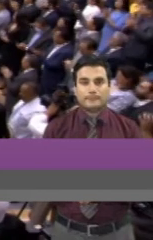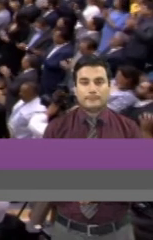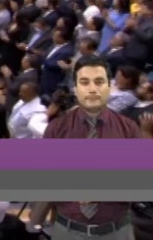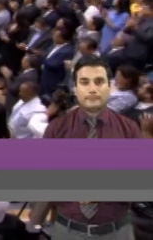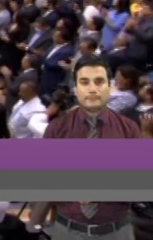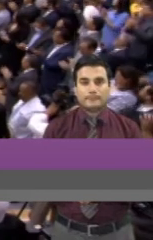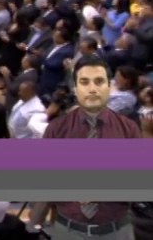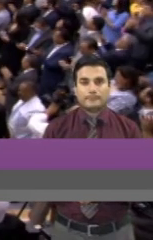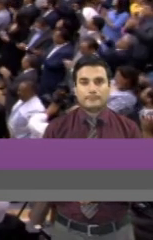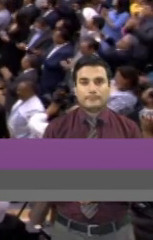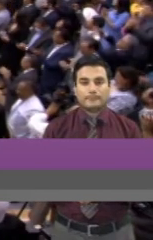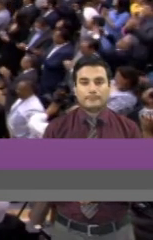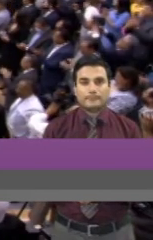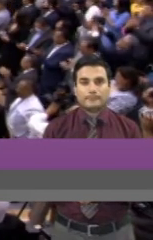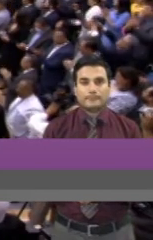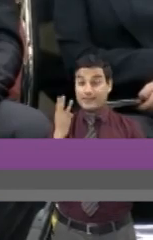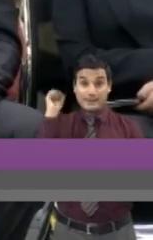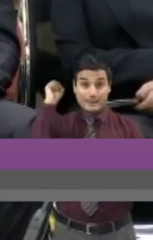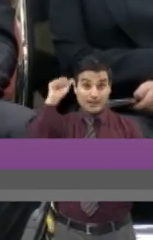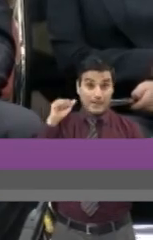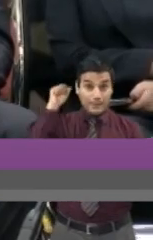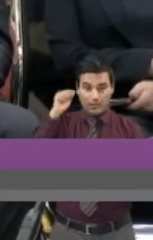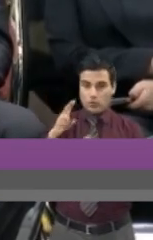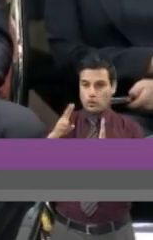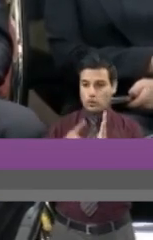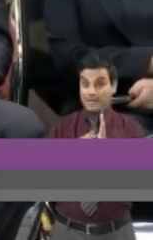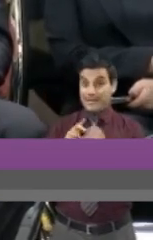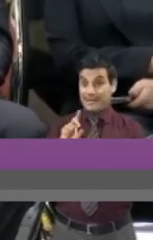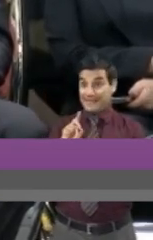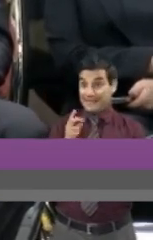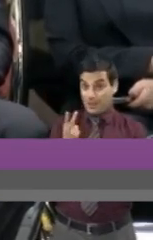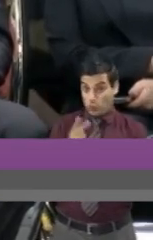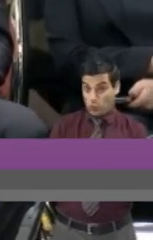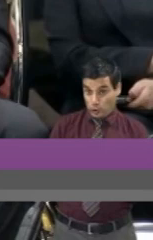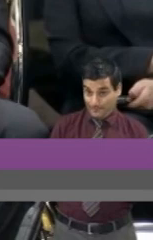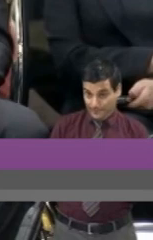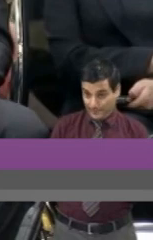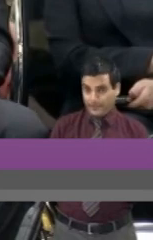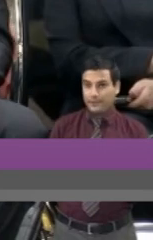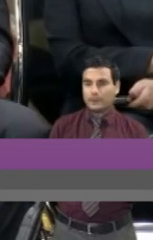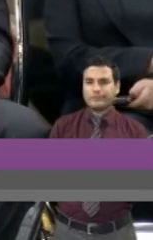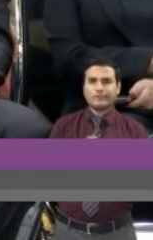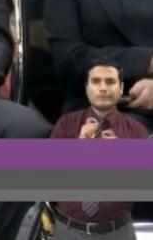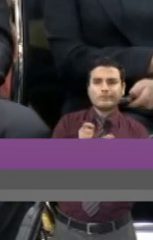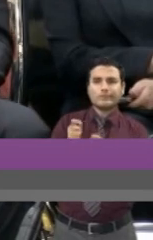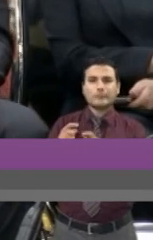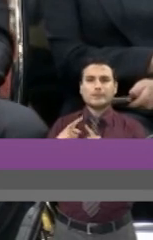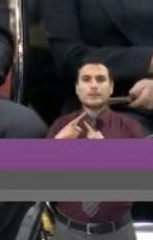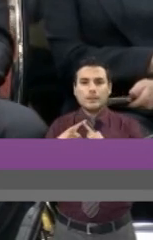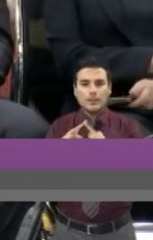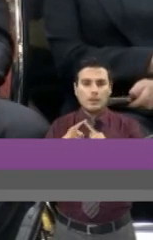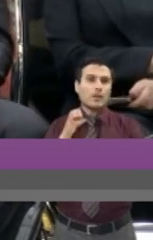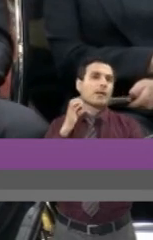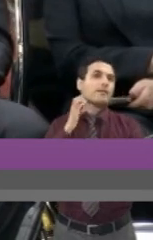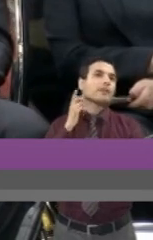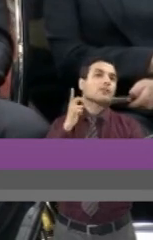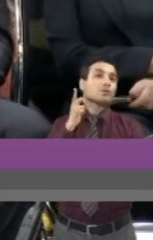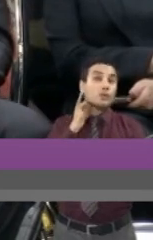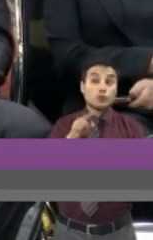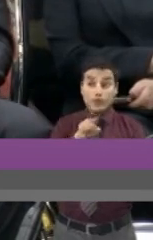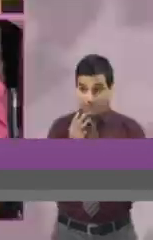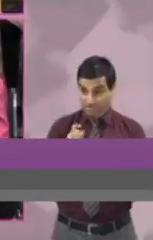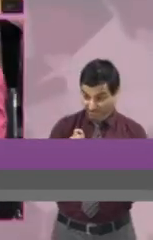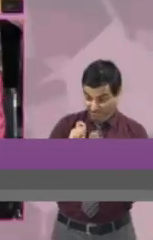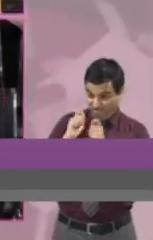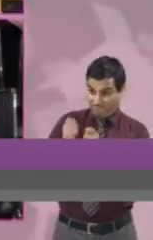cuales iniciarán su periodo este martes 4 de abril. De acuerdo con la Ley General de Instituciones y Procedimientos Electorales, una vez que los consejeros fueron elegidos